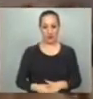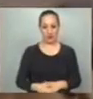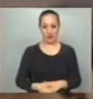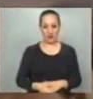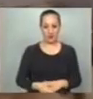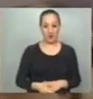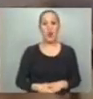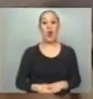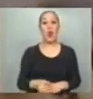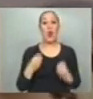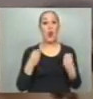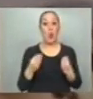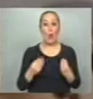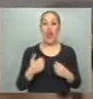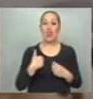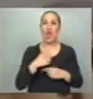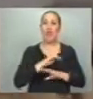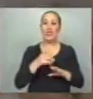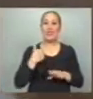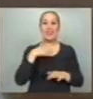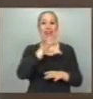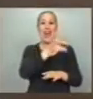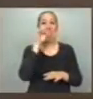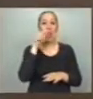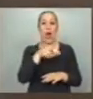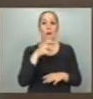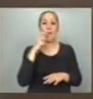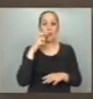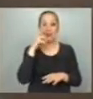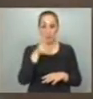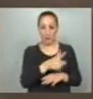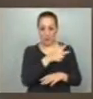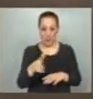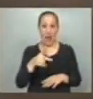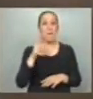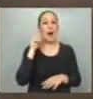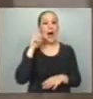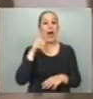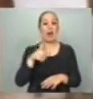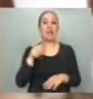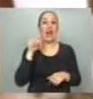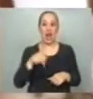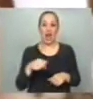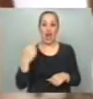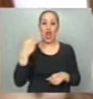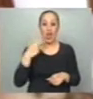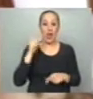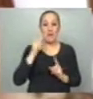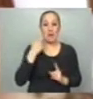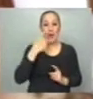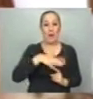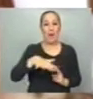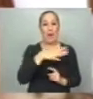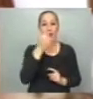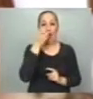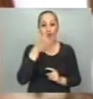Cuando me enteré que lo eligieron a Bergoglio como papa, fue una alegría inmensa y somos los dos oriundos del barrio de Flores. Yo